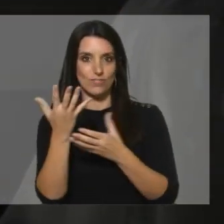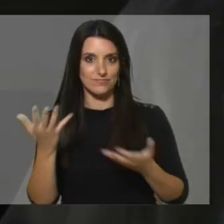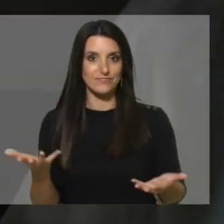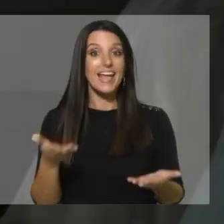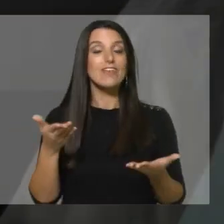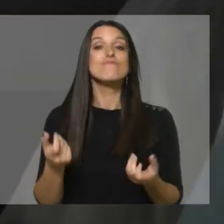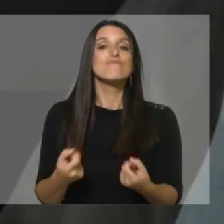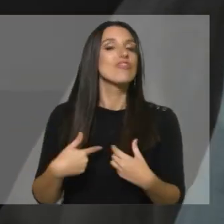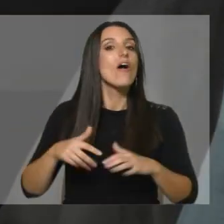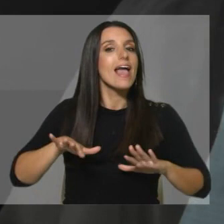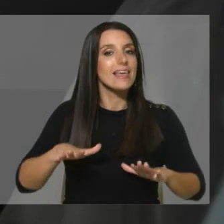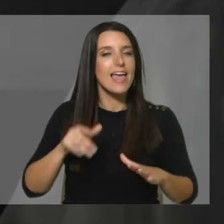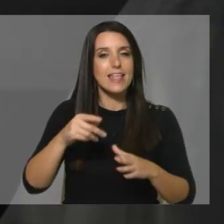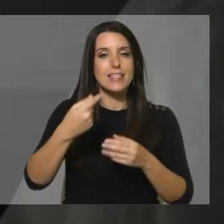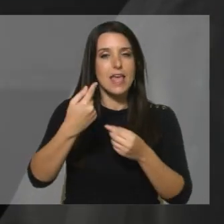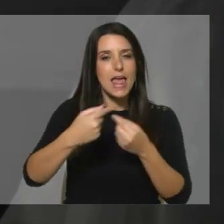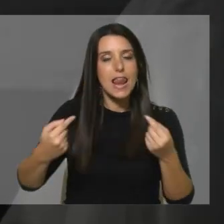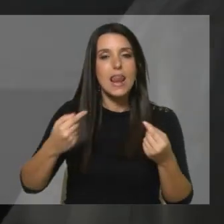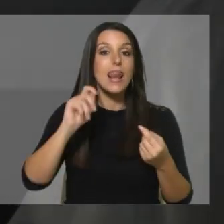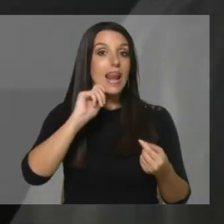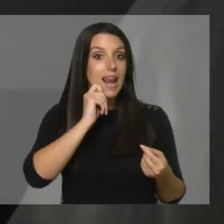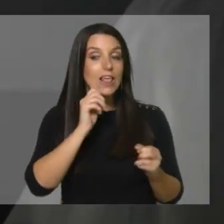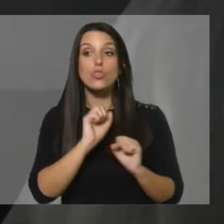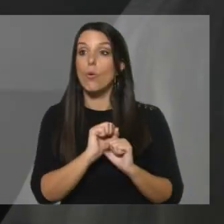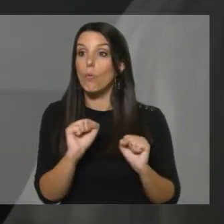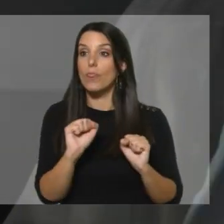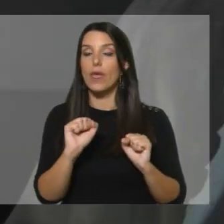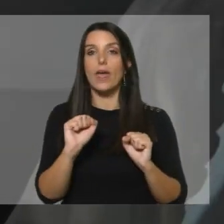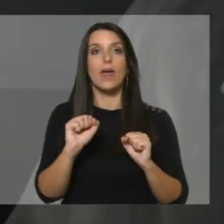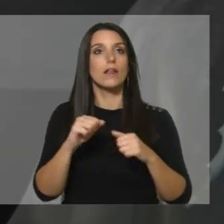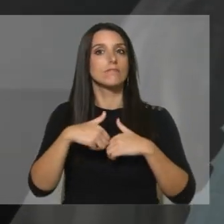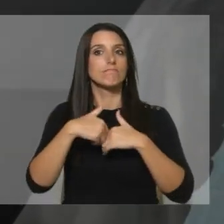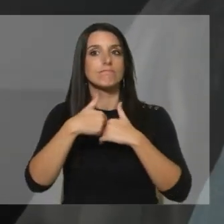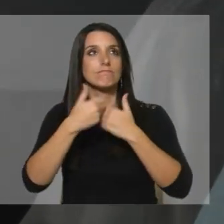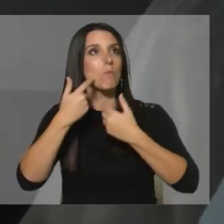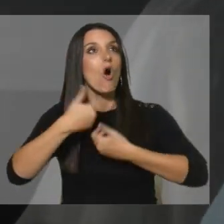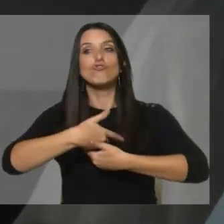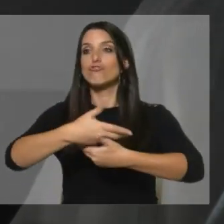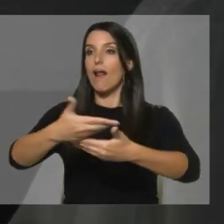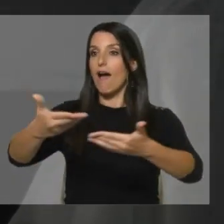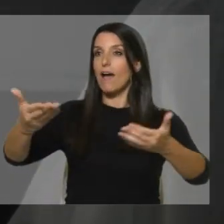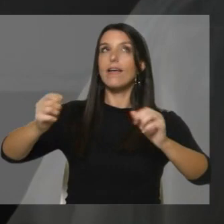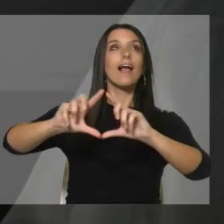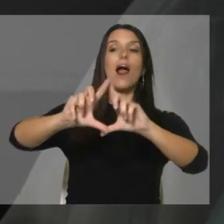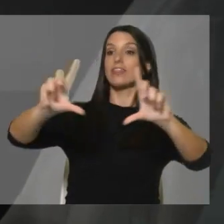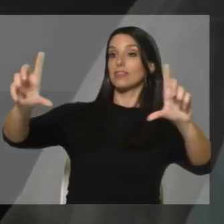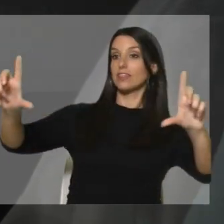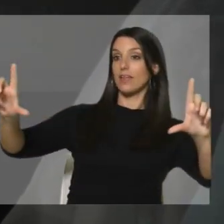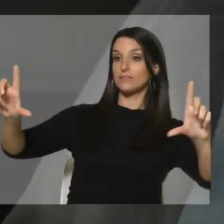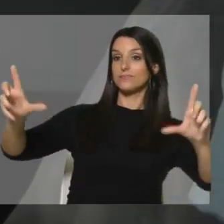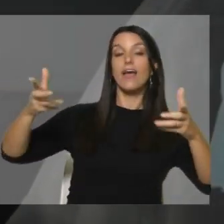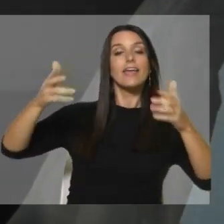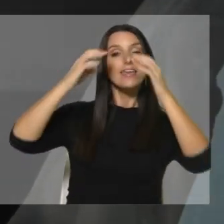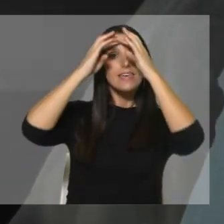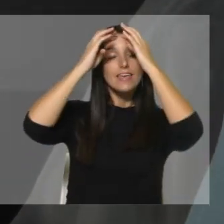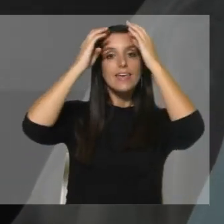eso me dio pie, digo, este material está lindísimo para proyectar y tirarlo en grande, ¿no? Y ahí